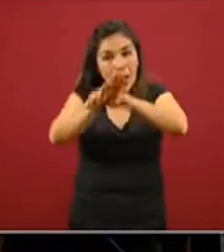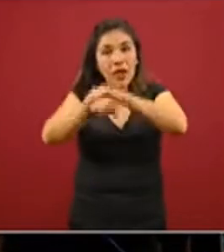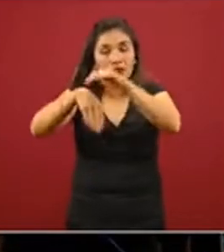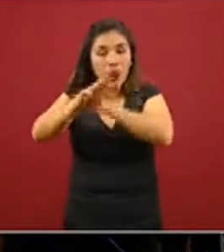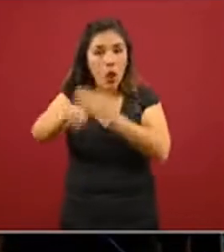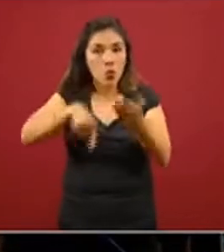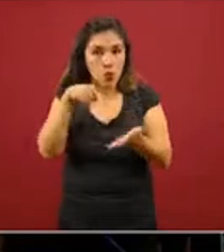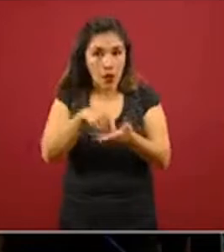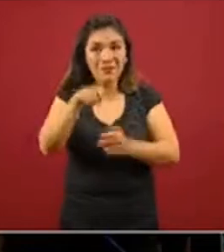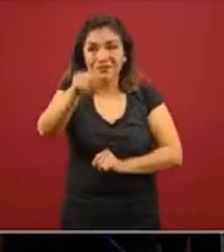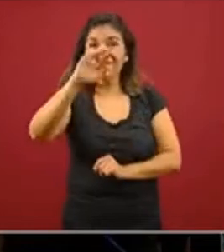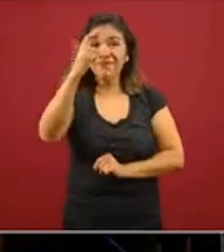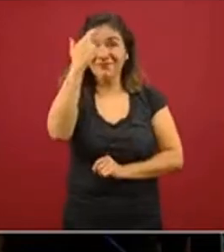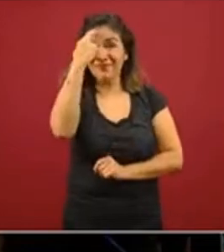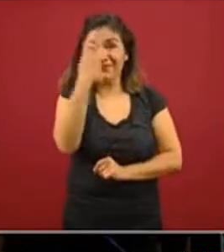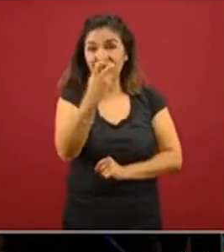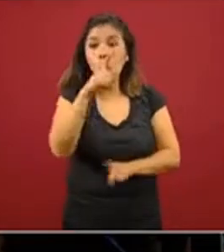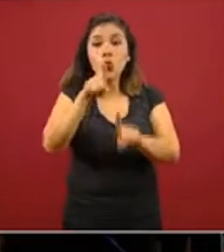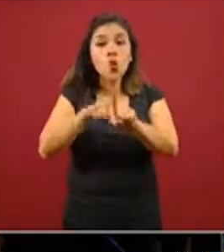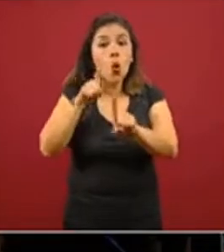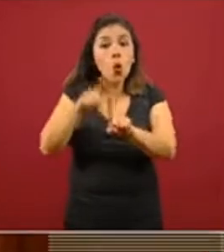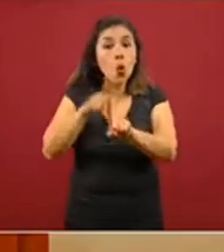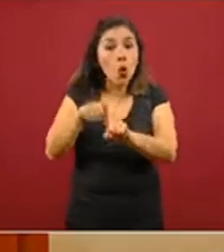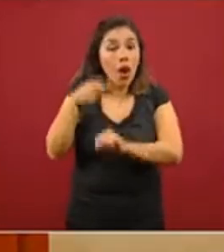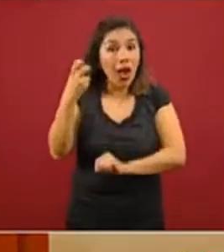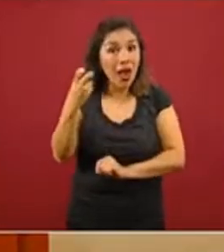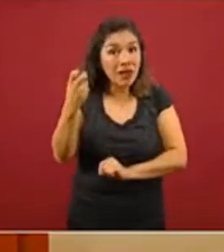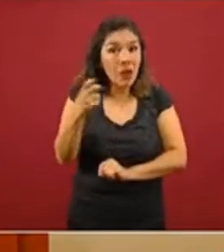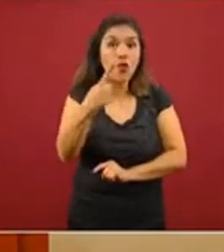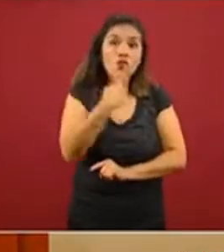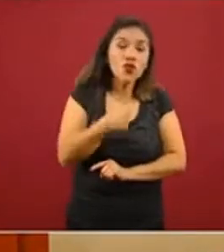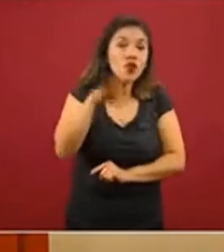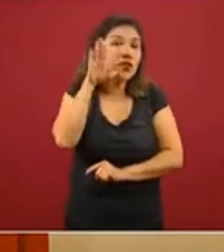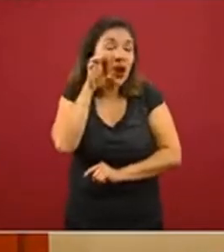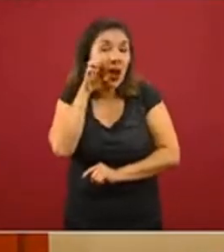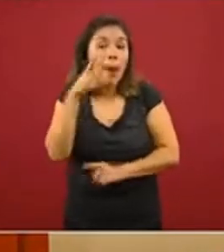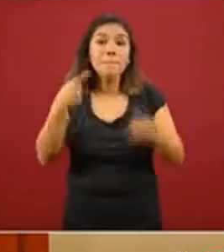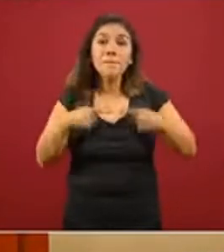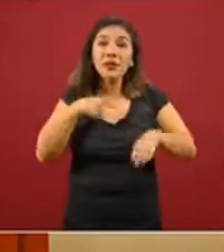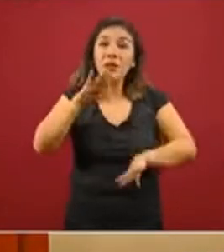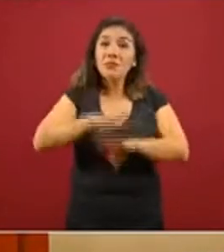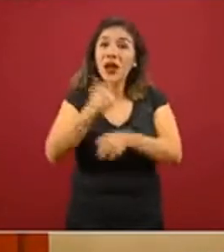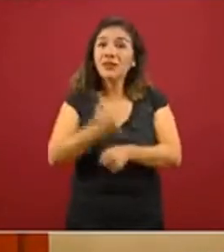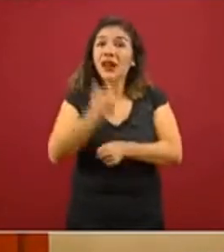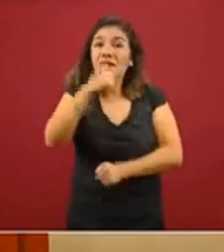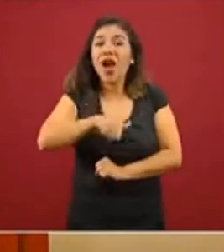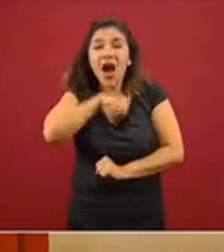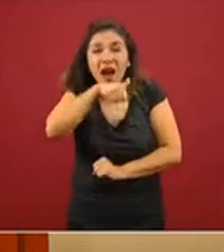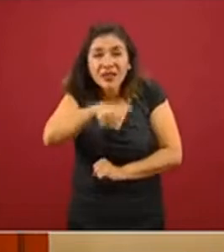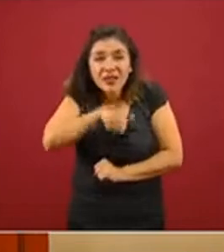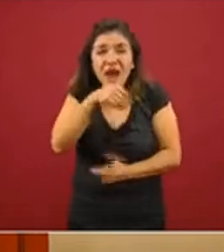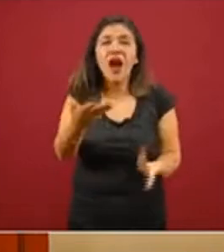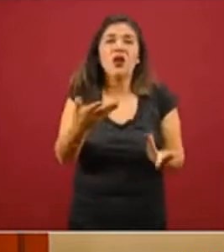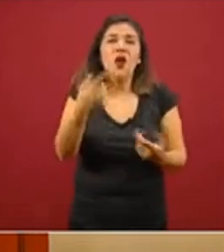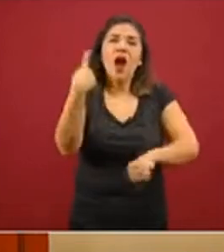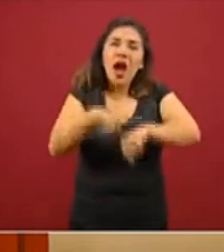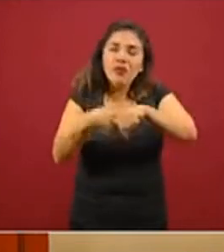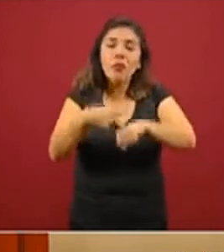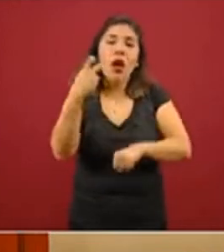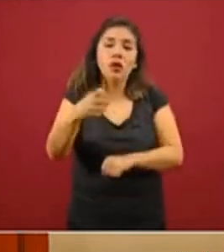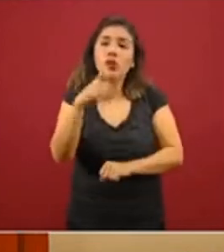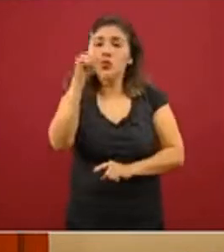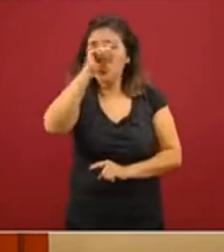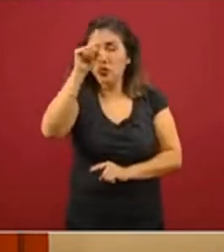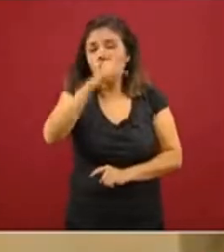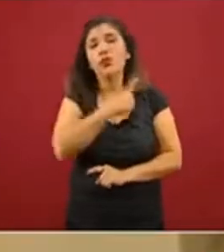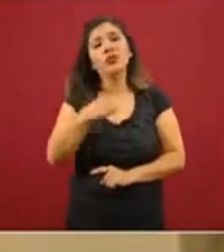ellas. Recordemos que en estos colores las personas con factores de riesgo y de la tercera edad, la recomendación todavía es